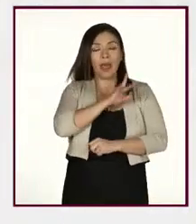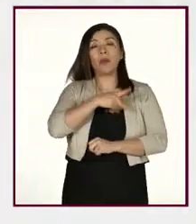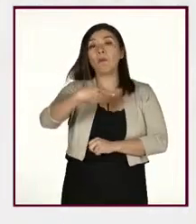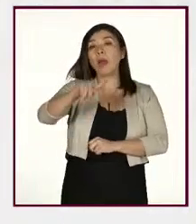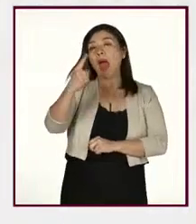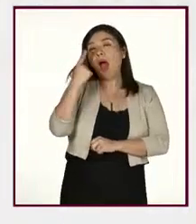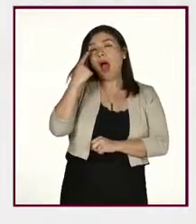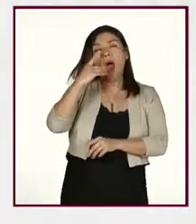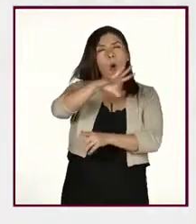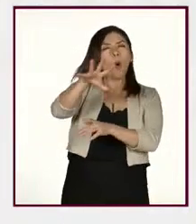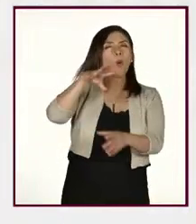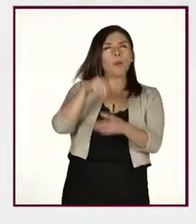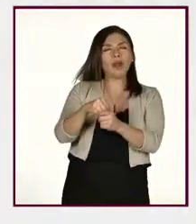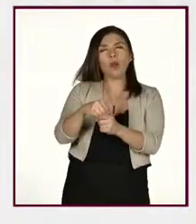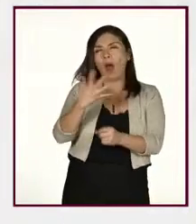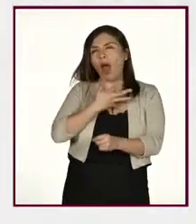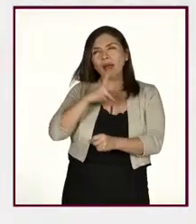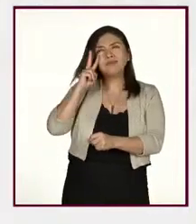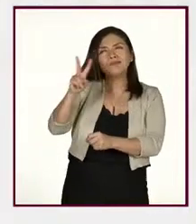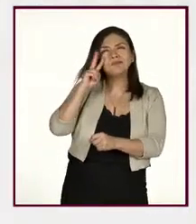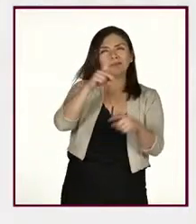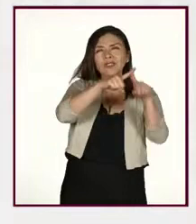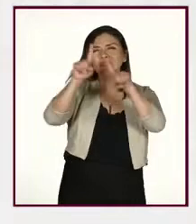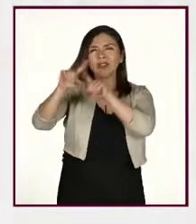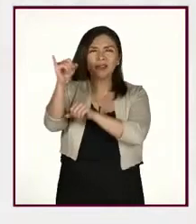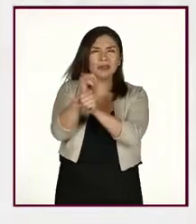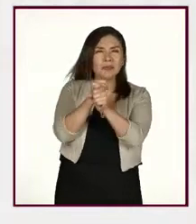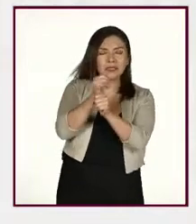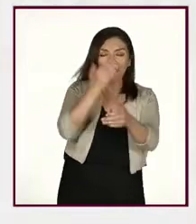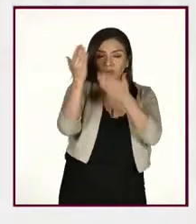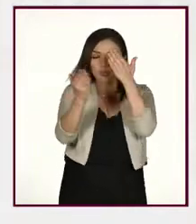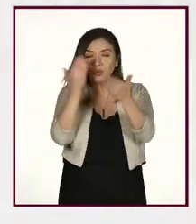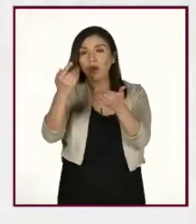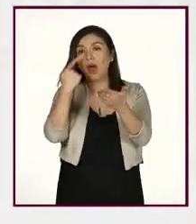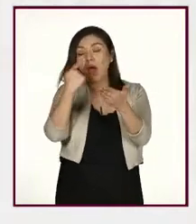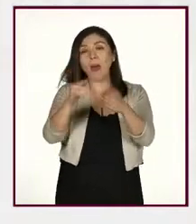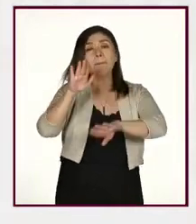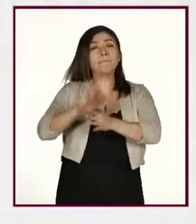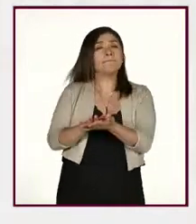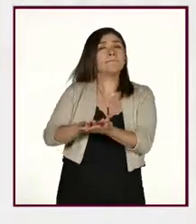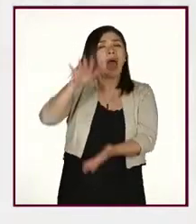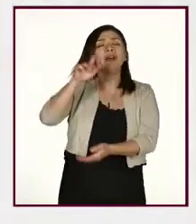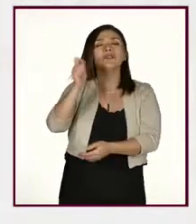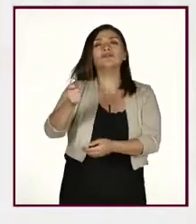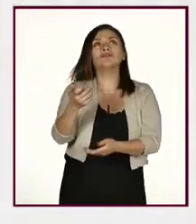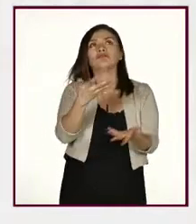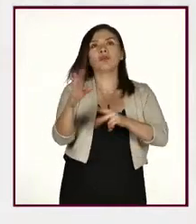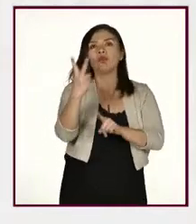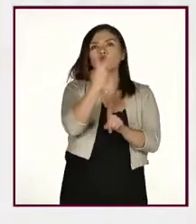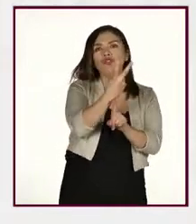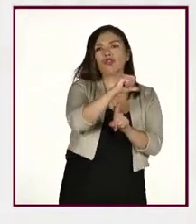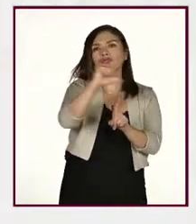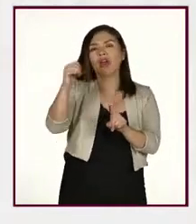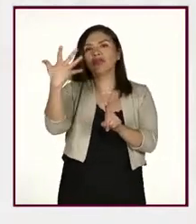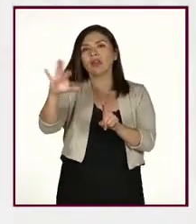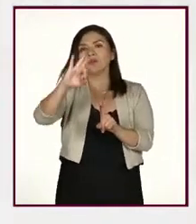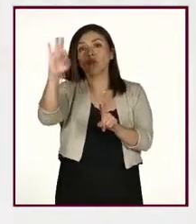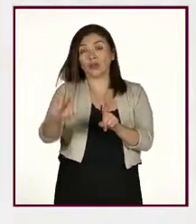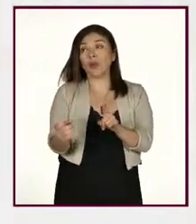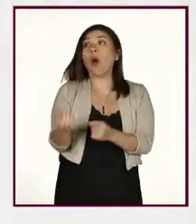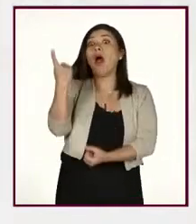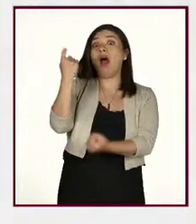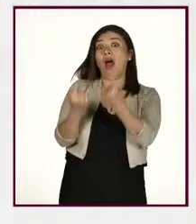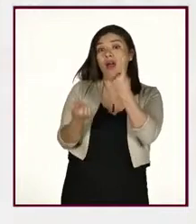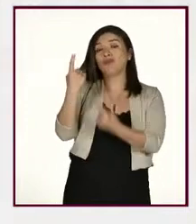lo que encontramos en los estudios de investigación, que existe una prevalencia del 2 al 10%. Incluso algunos